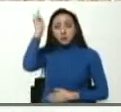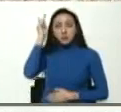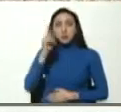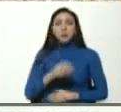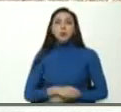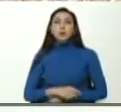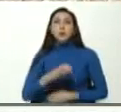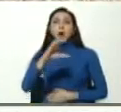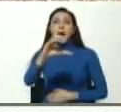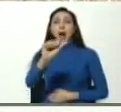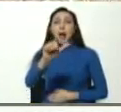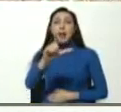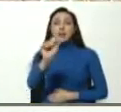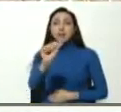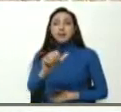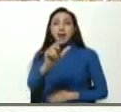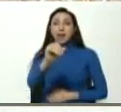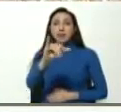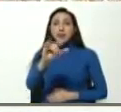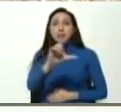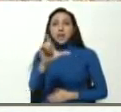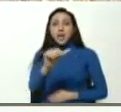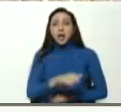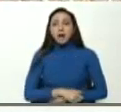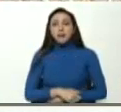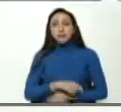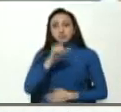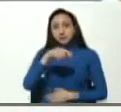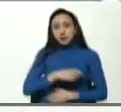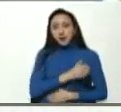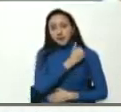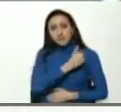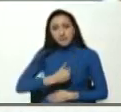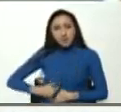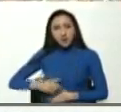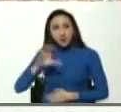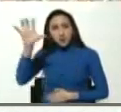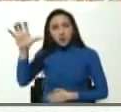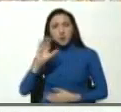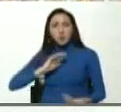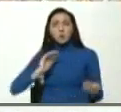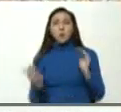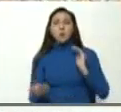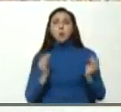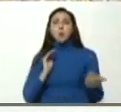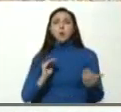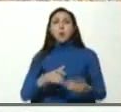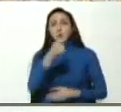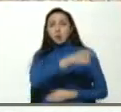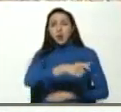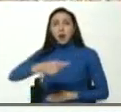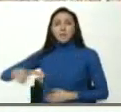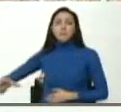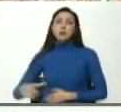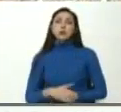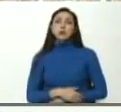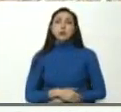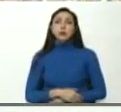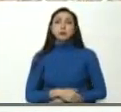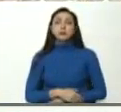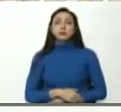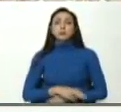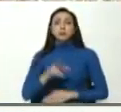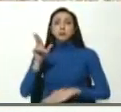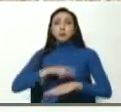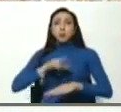calzadilla presidente del poder moral republicano del poder ciudadano dr